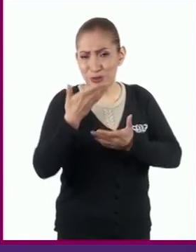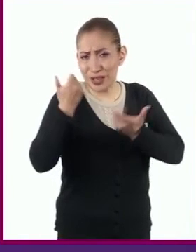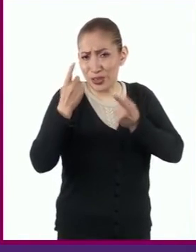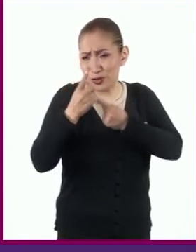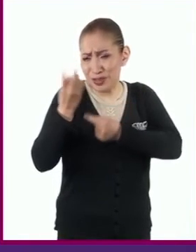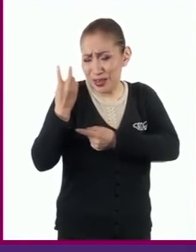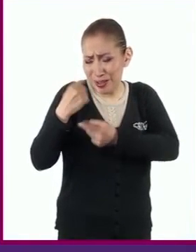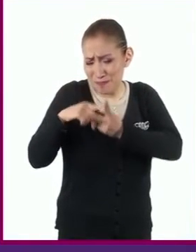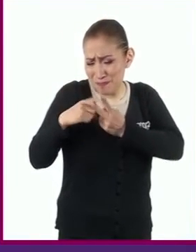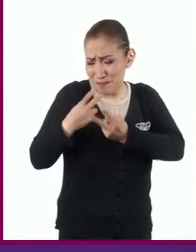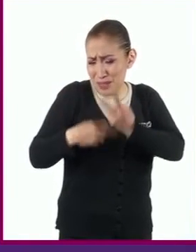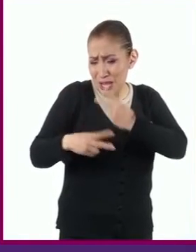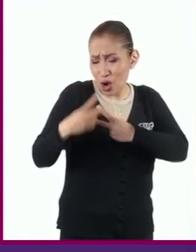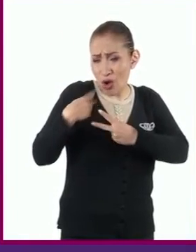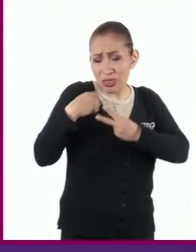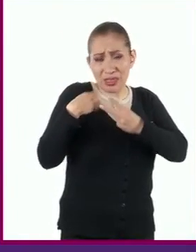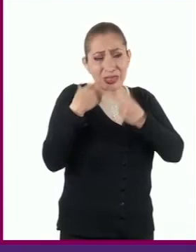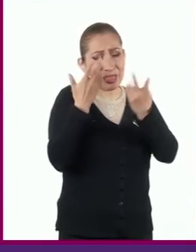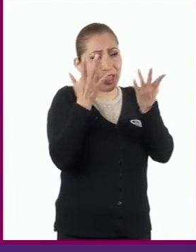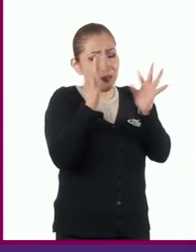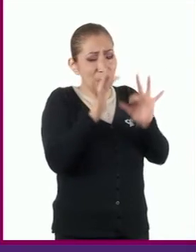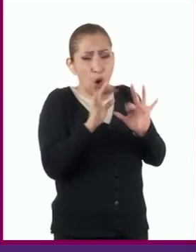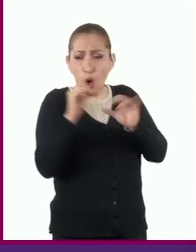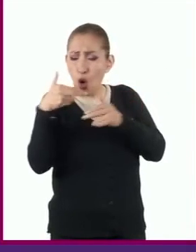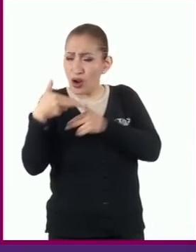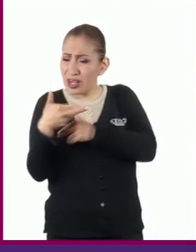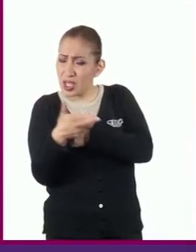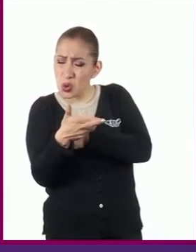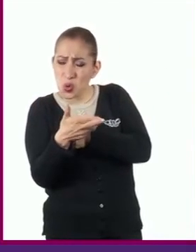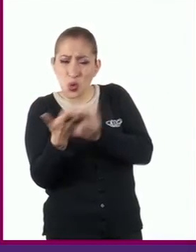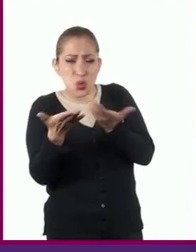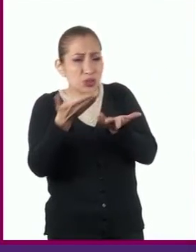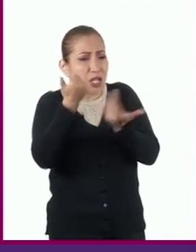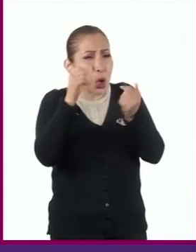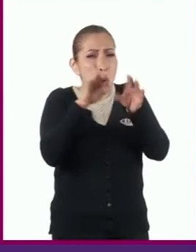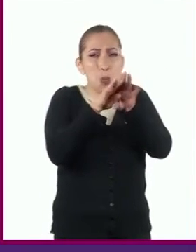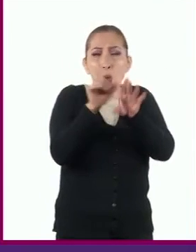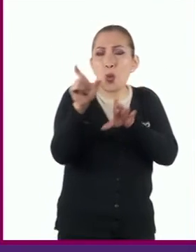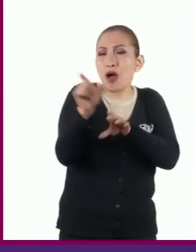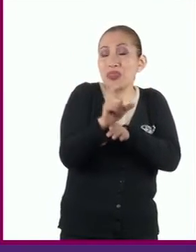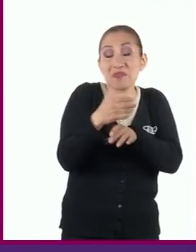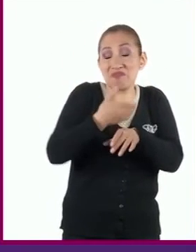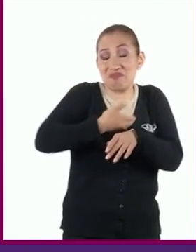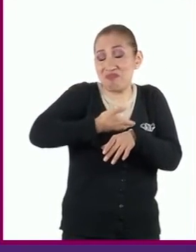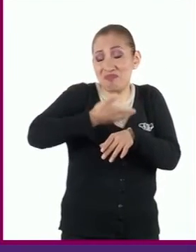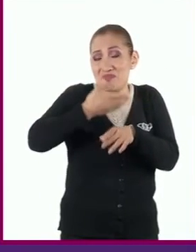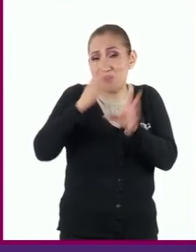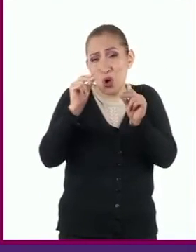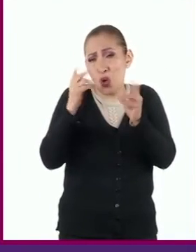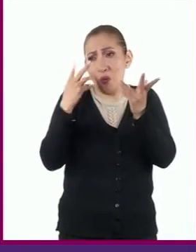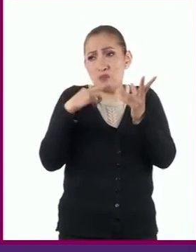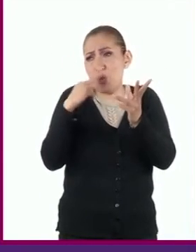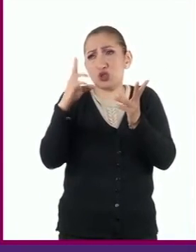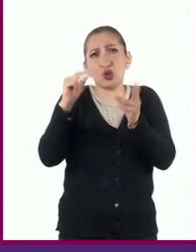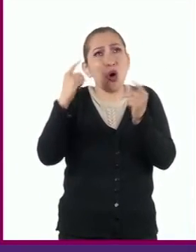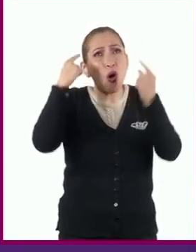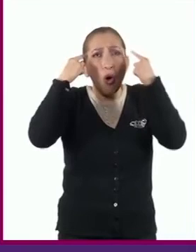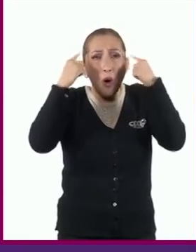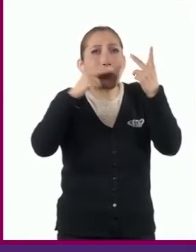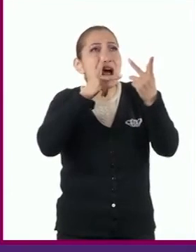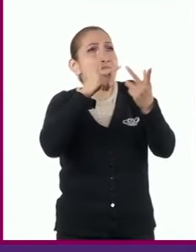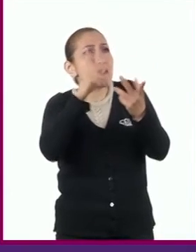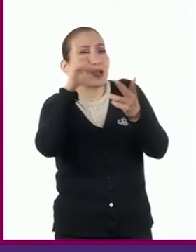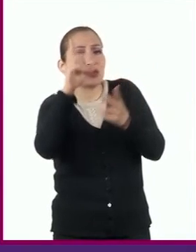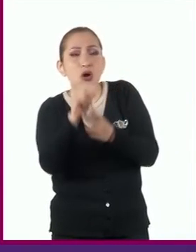de dónde salió. De invierno o río. No sé cómo ni cuándo. No eran voces, no eran